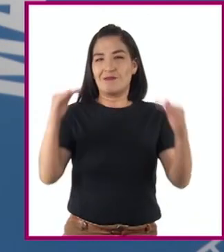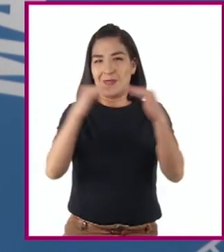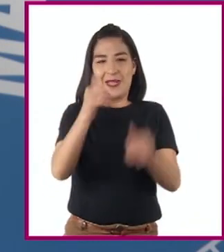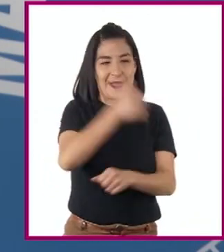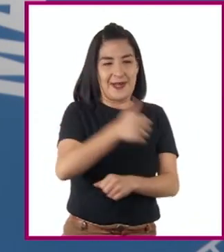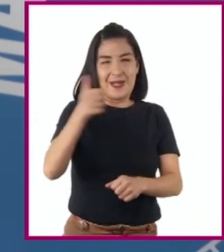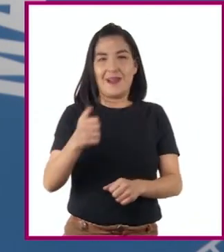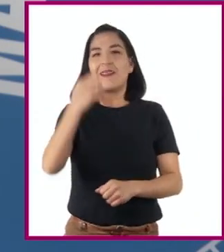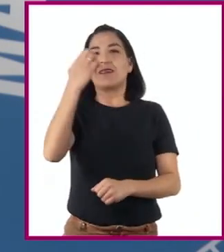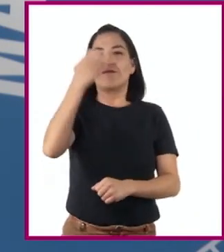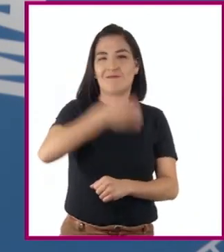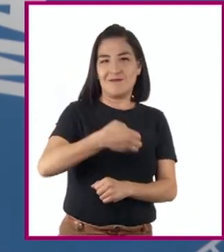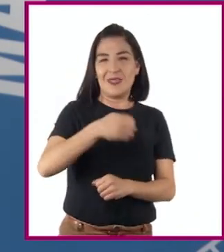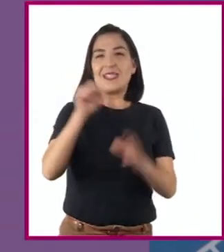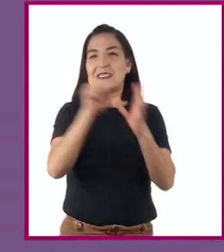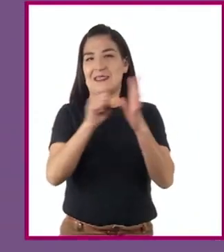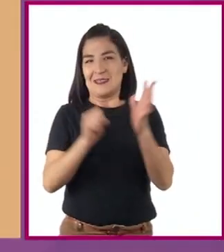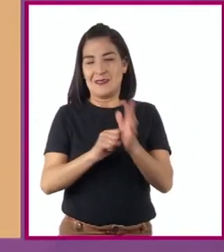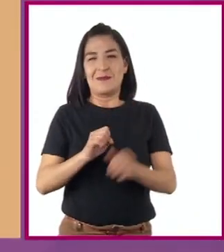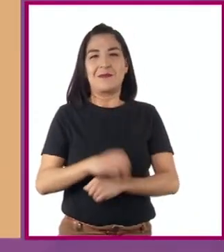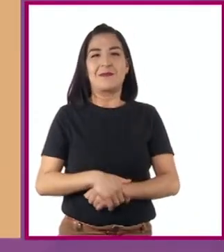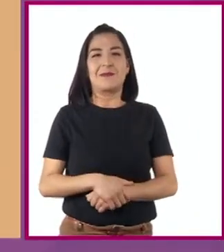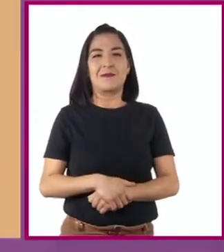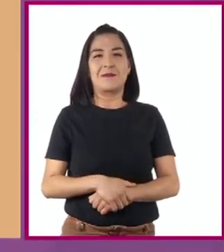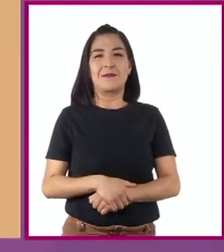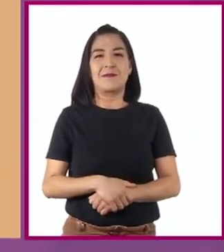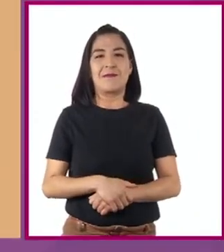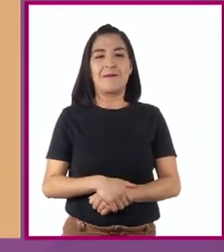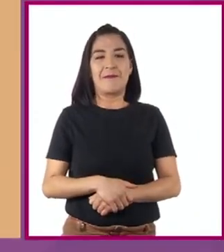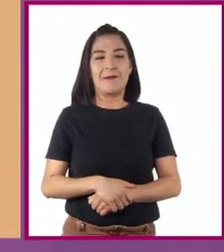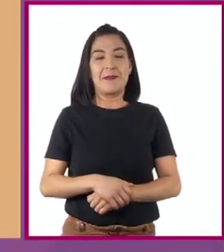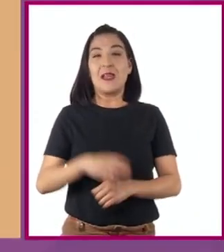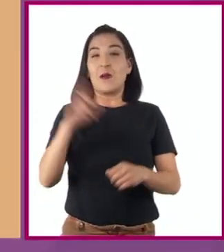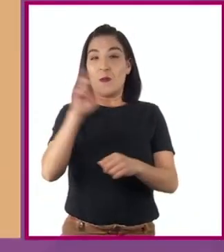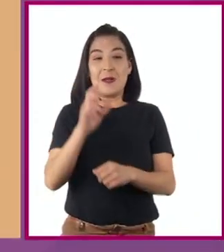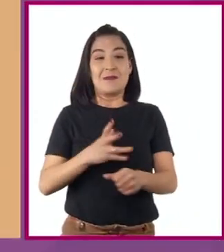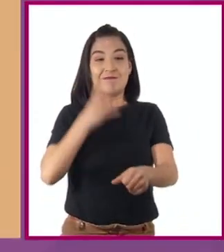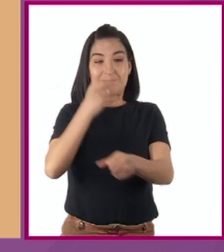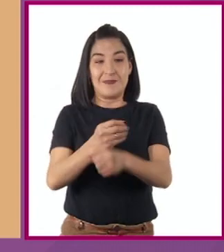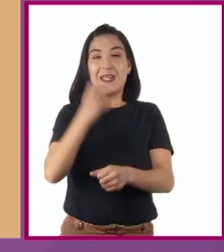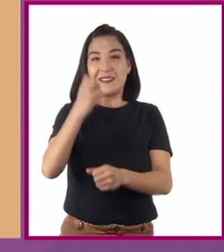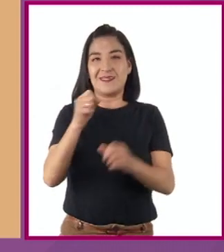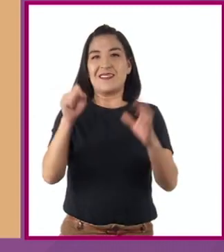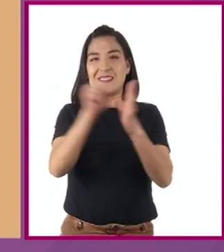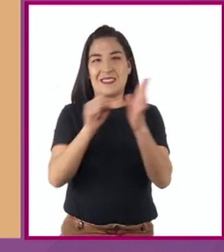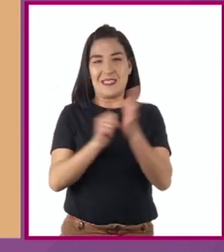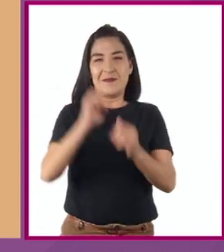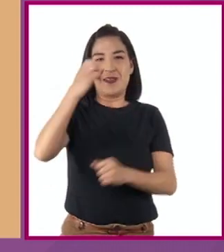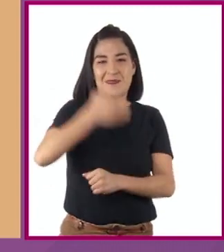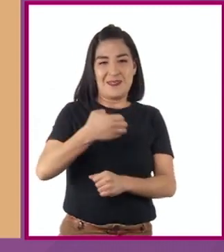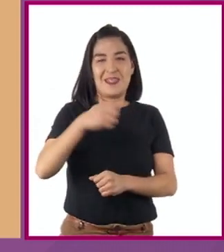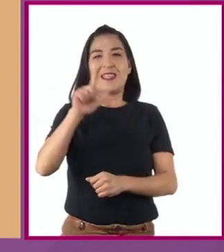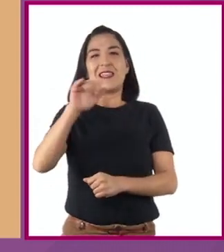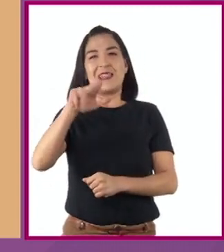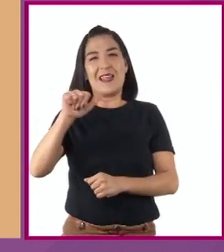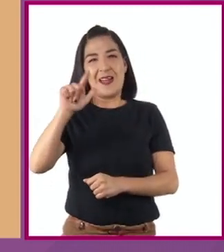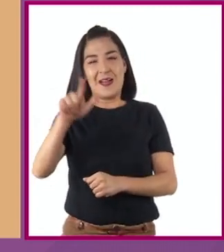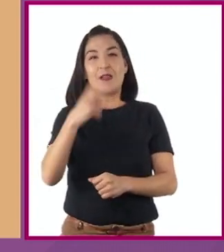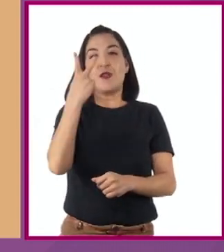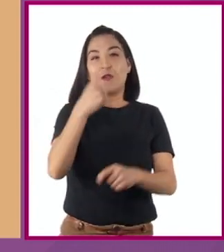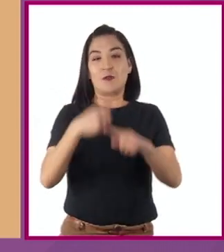cada ecuación del sistema. Al resolver el sistema de ecuaciones lineales